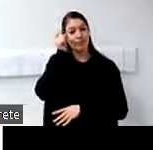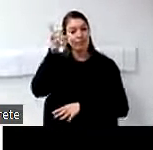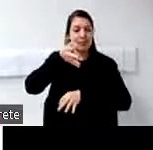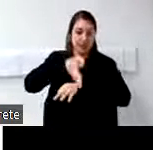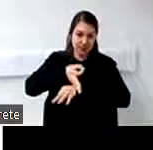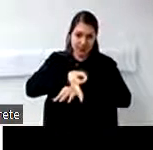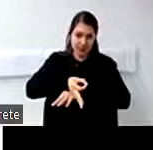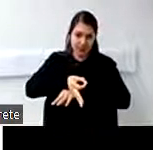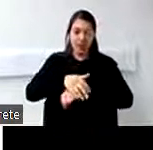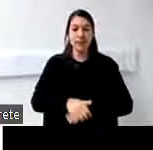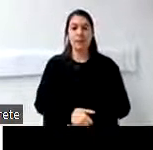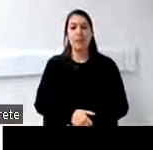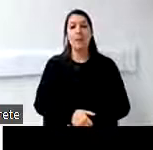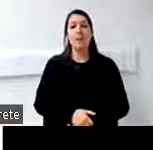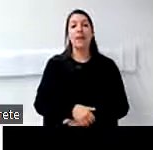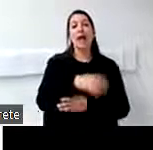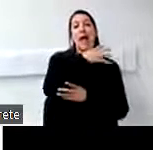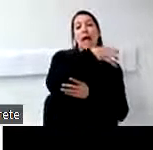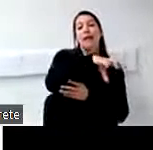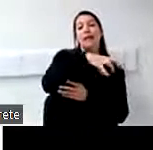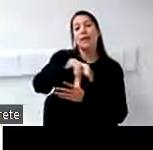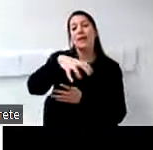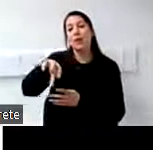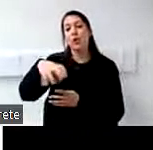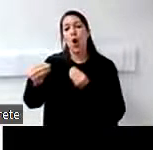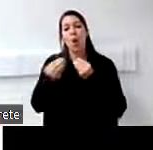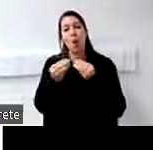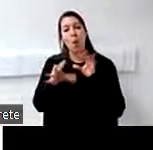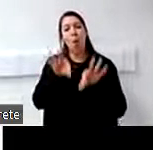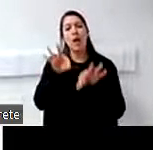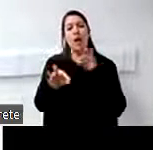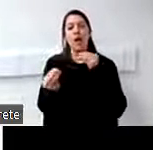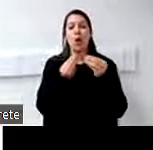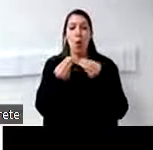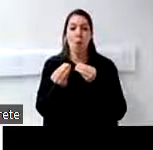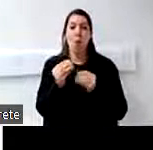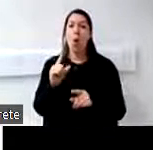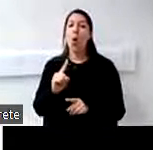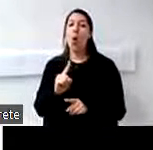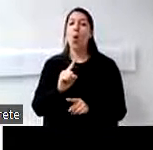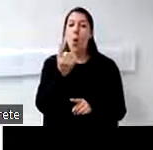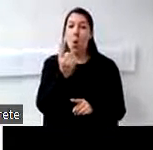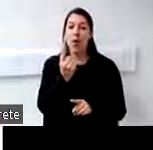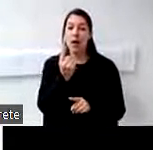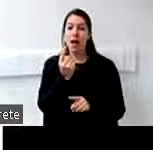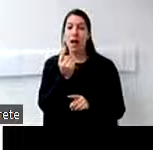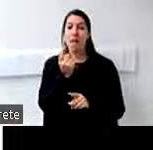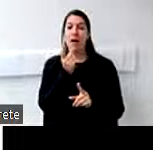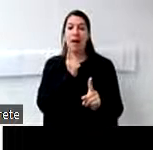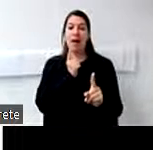criterio de distribución, porque no es infinito, es una para cada una de las personas que